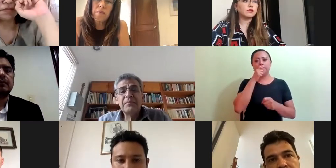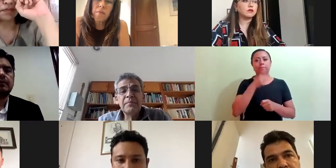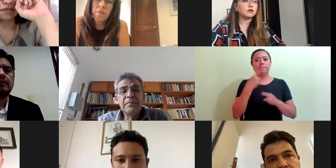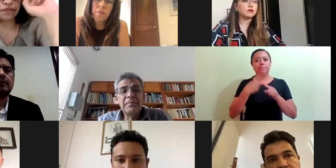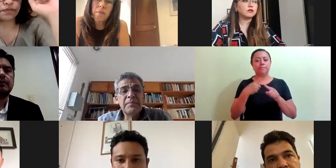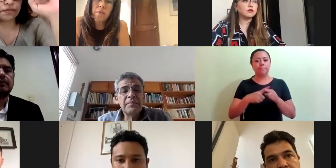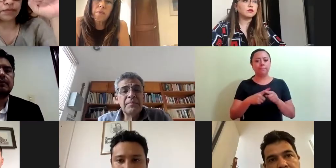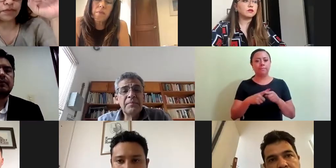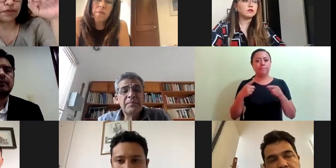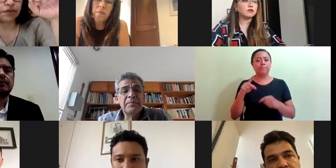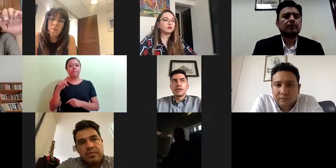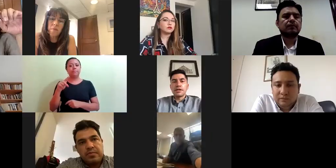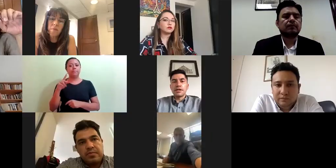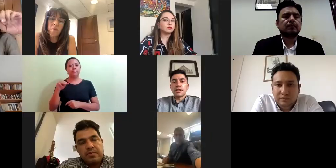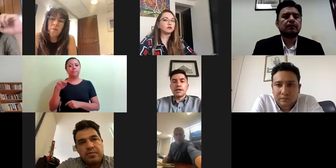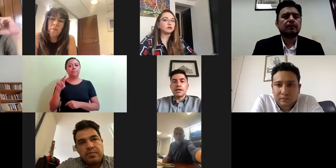Alfonso Vega.